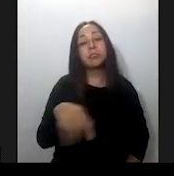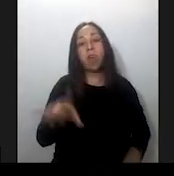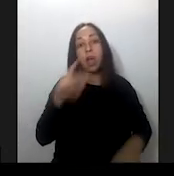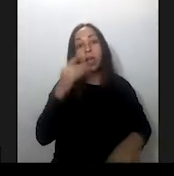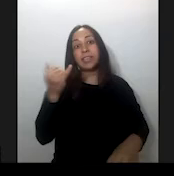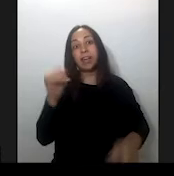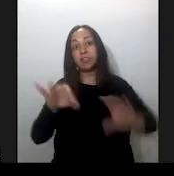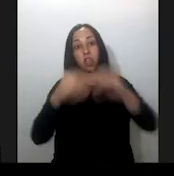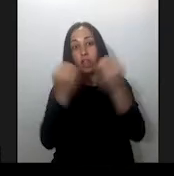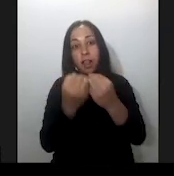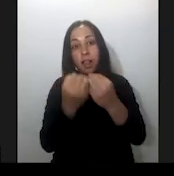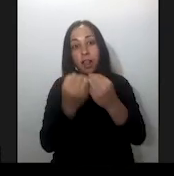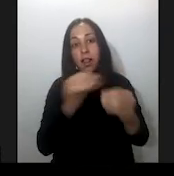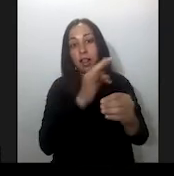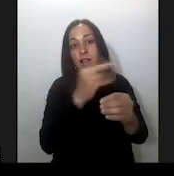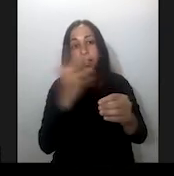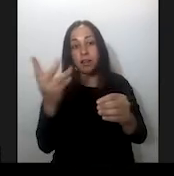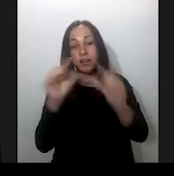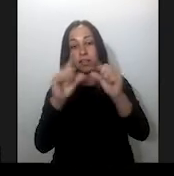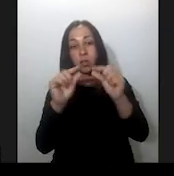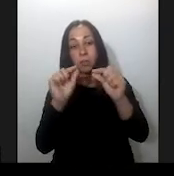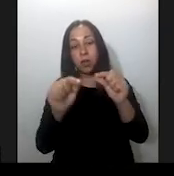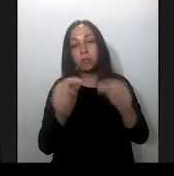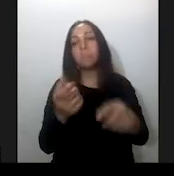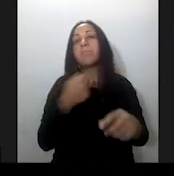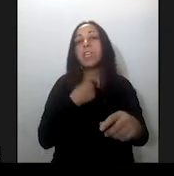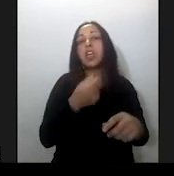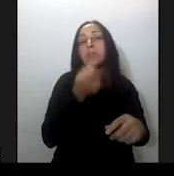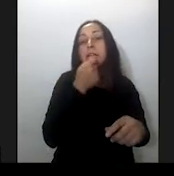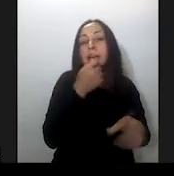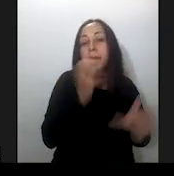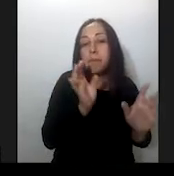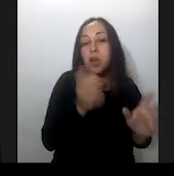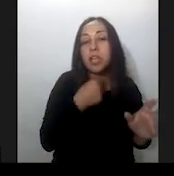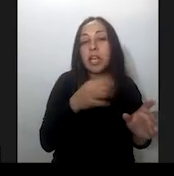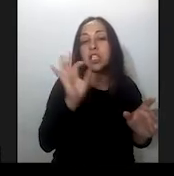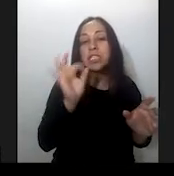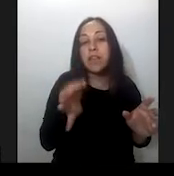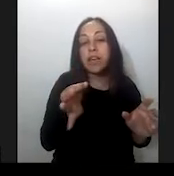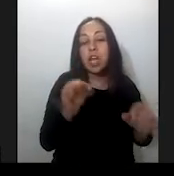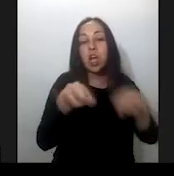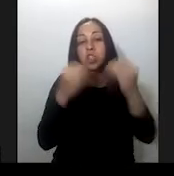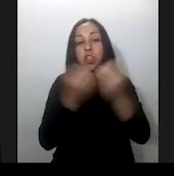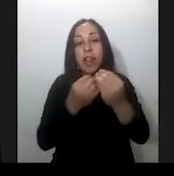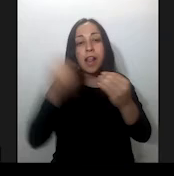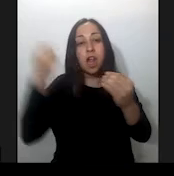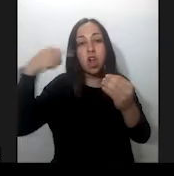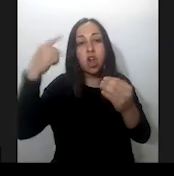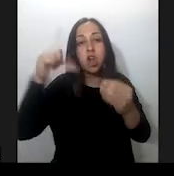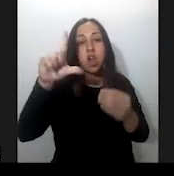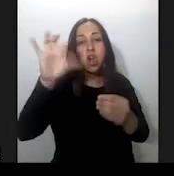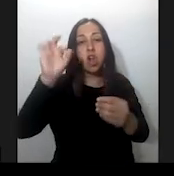el total. Yo quisiera saber, por ejemplo, acá el total de